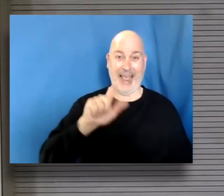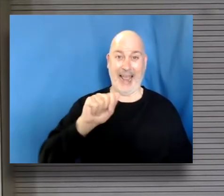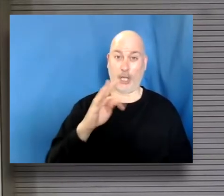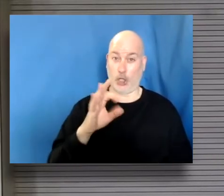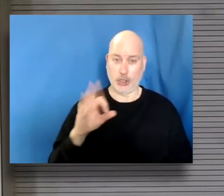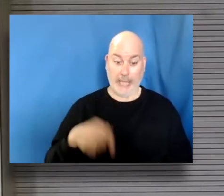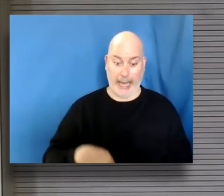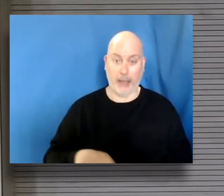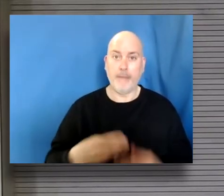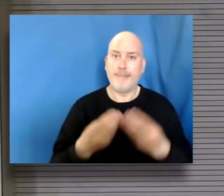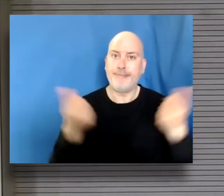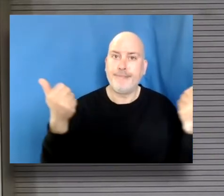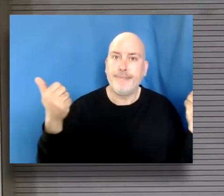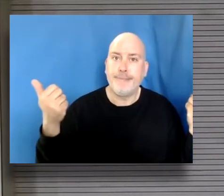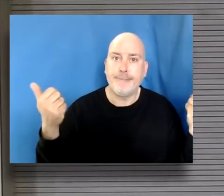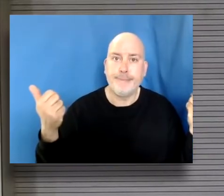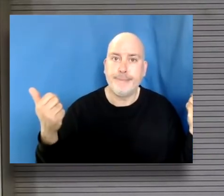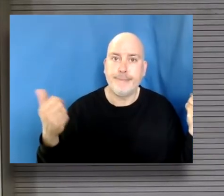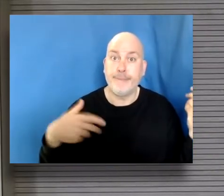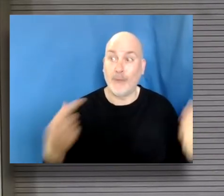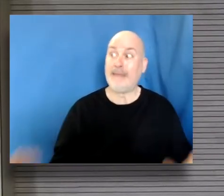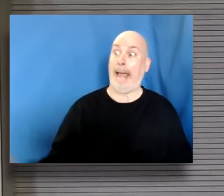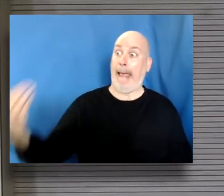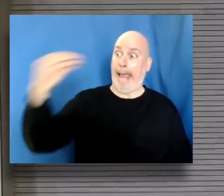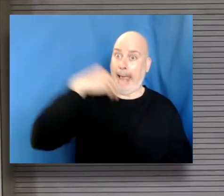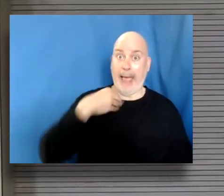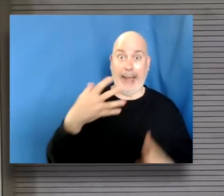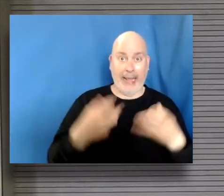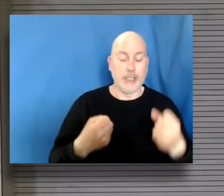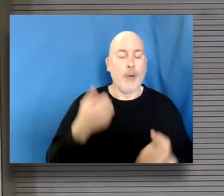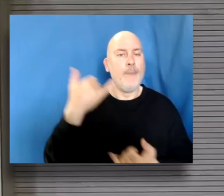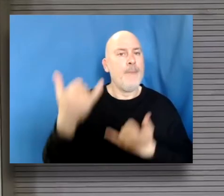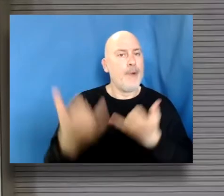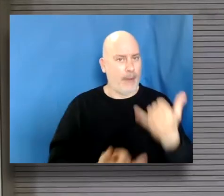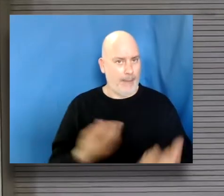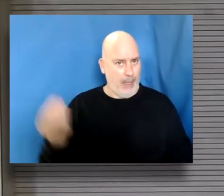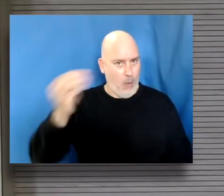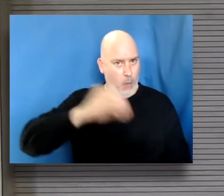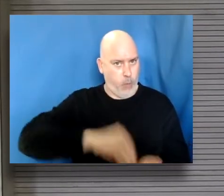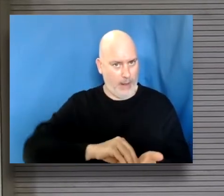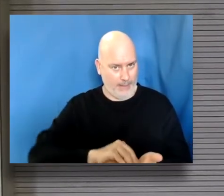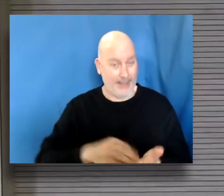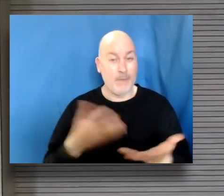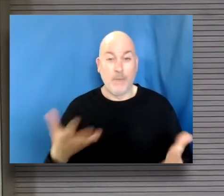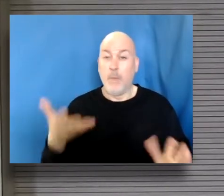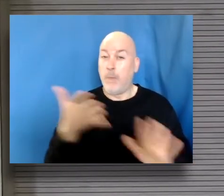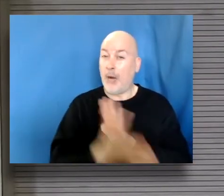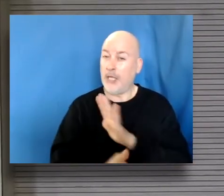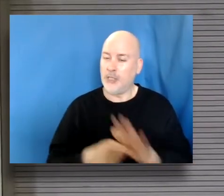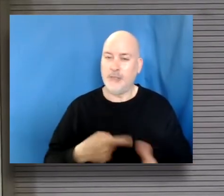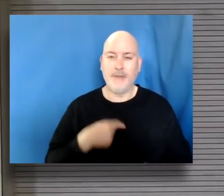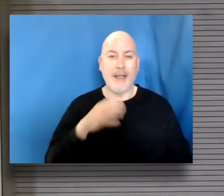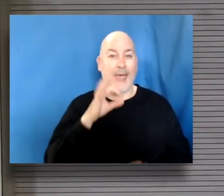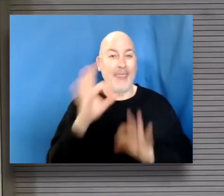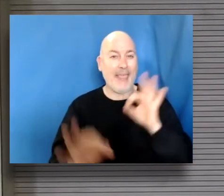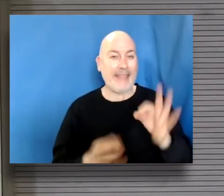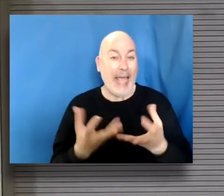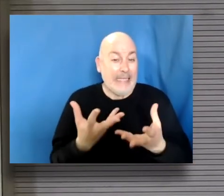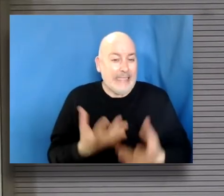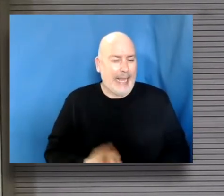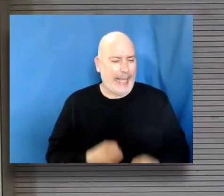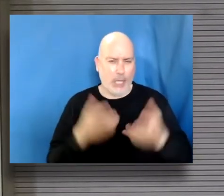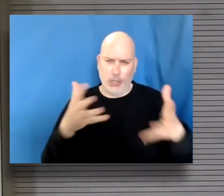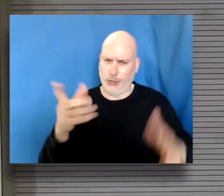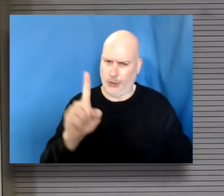estado trabajando durante este tiempo y entonces esto es un problema en la reintroducción. Por eso no aconsejamos las dietas astringentes. Como ha dicho Roger,